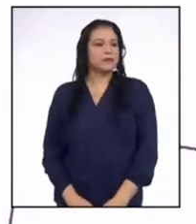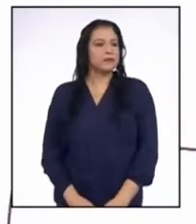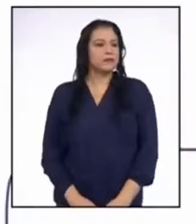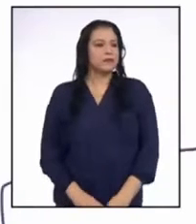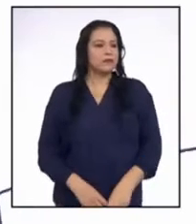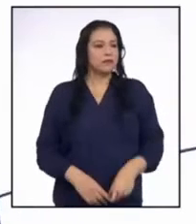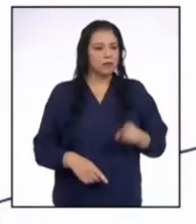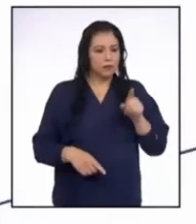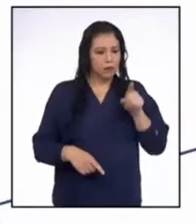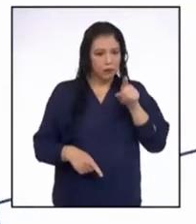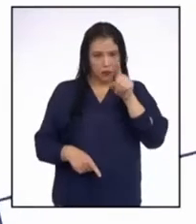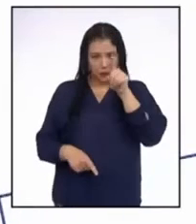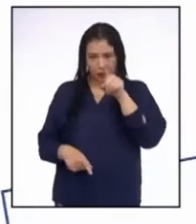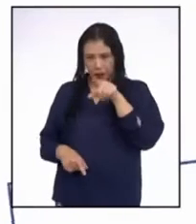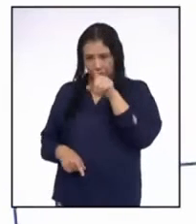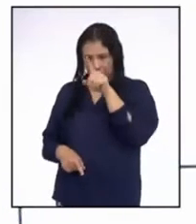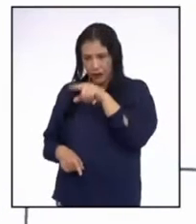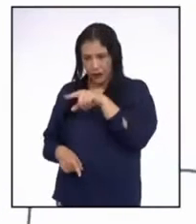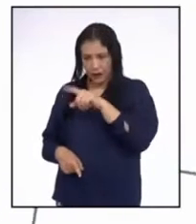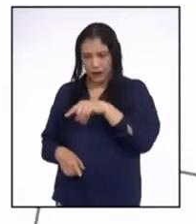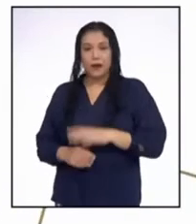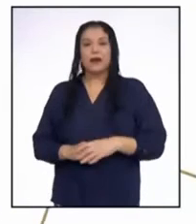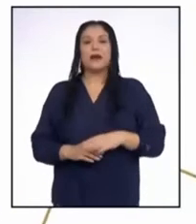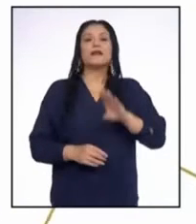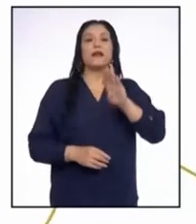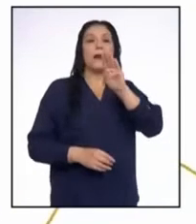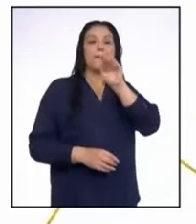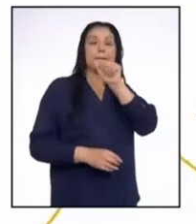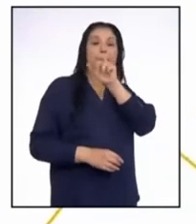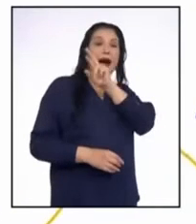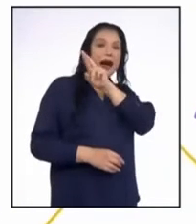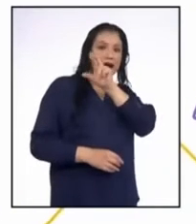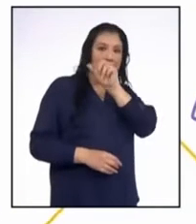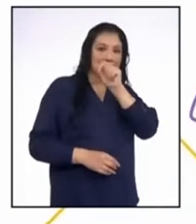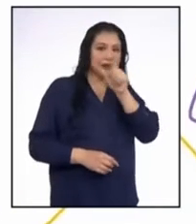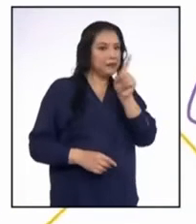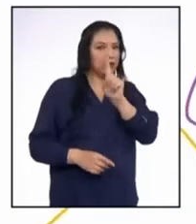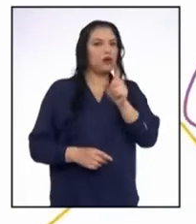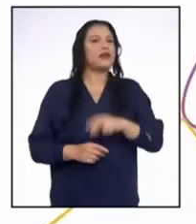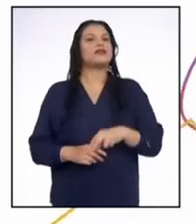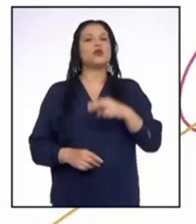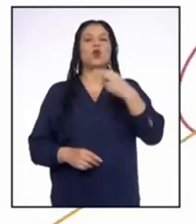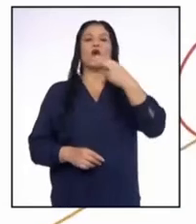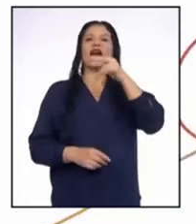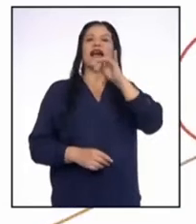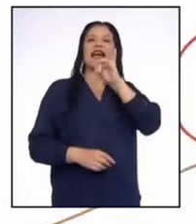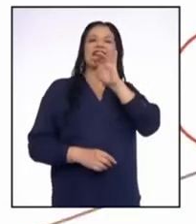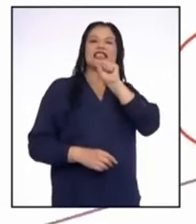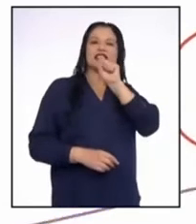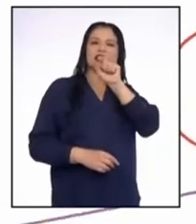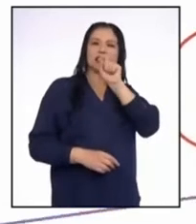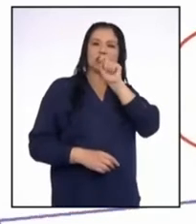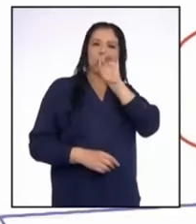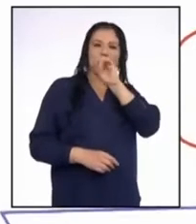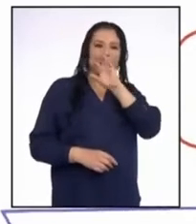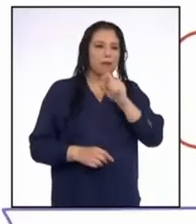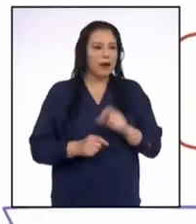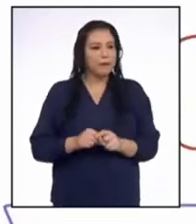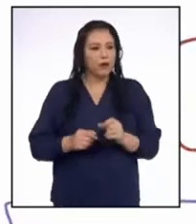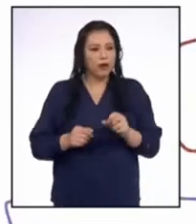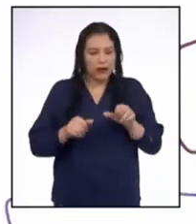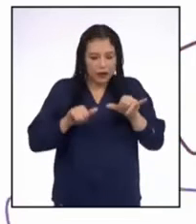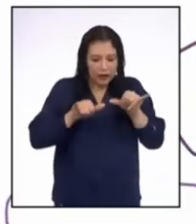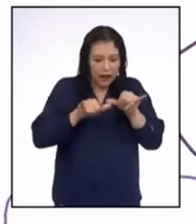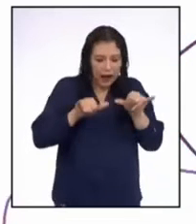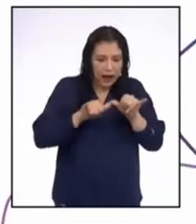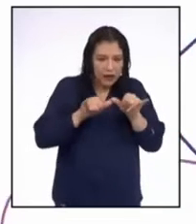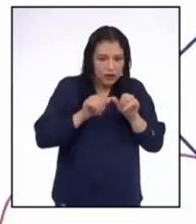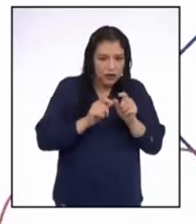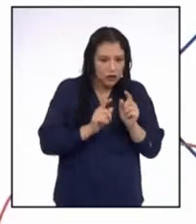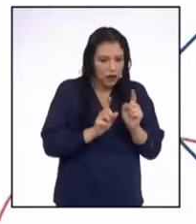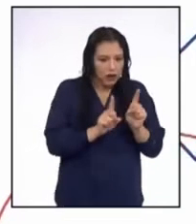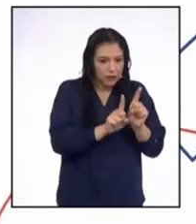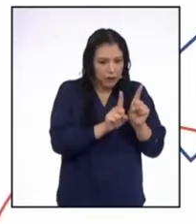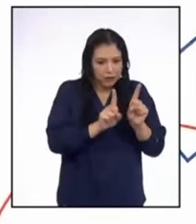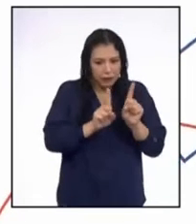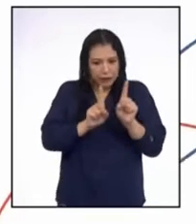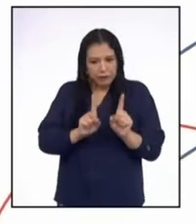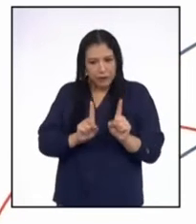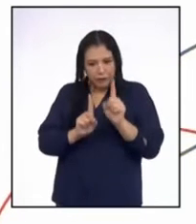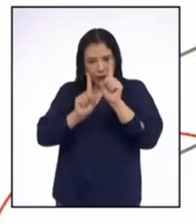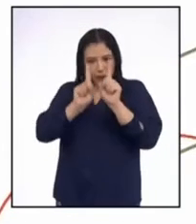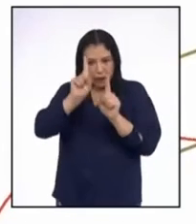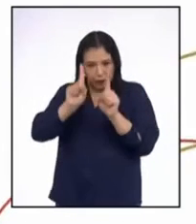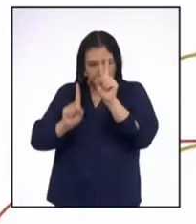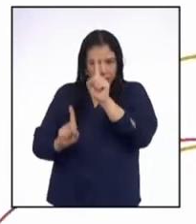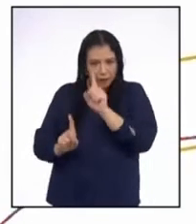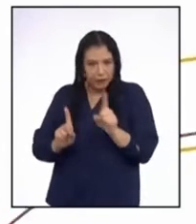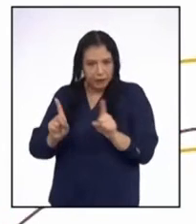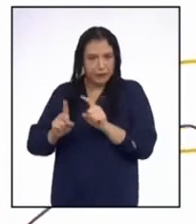Este de aquí parece un gráfico de barras, pero se trata de un histograma, porque el ancho de las barras y su ubicación coinciden con los intervalos